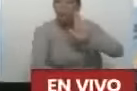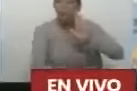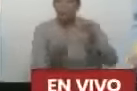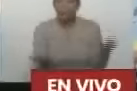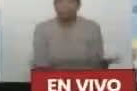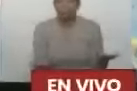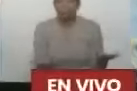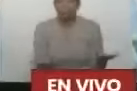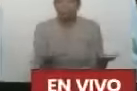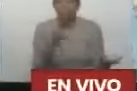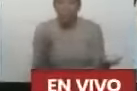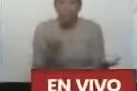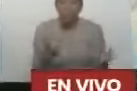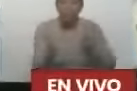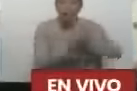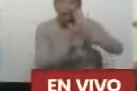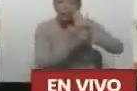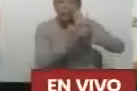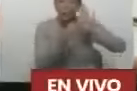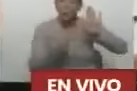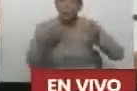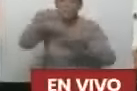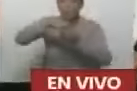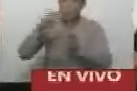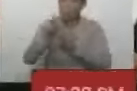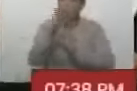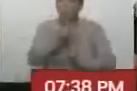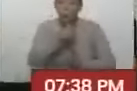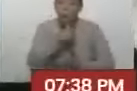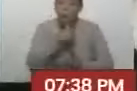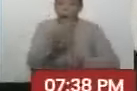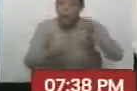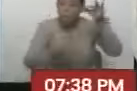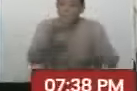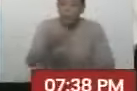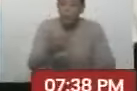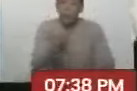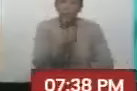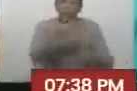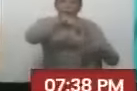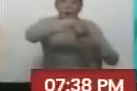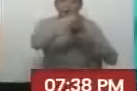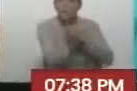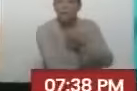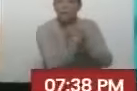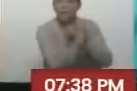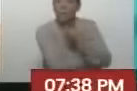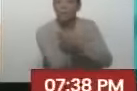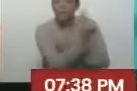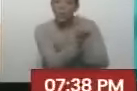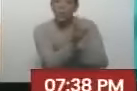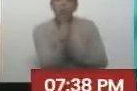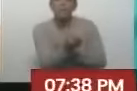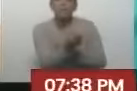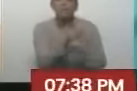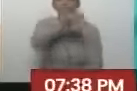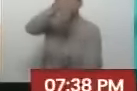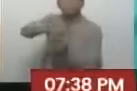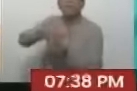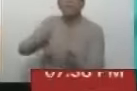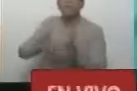Venezuela deja de tener efecto la Constitución para los venezolanos porque ahora un tribunal extranjero se va a dedicar a